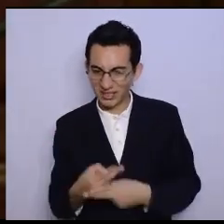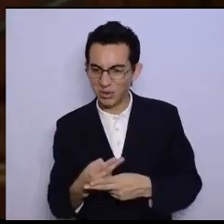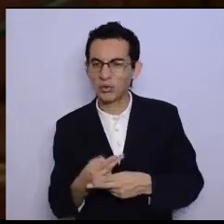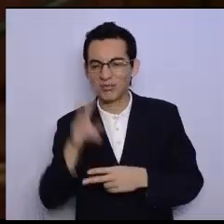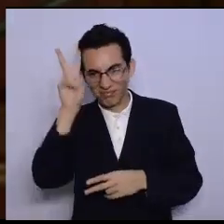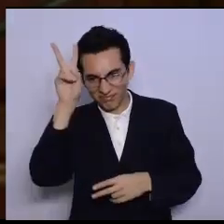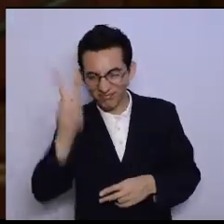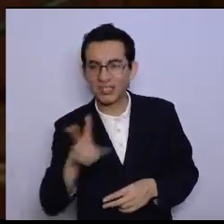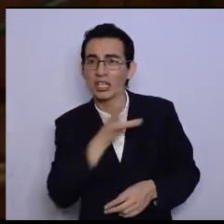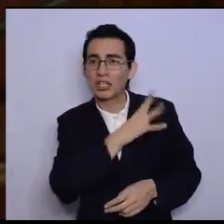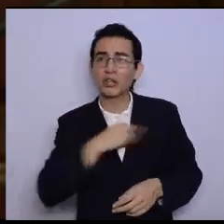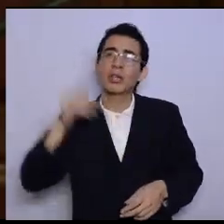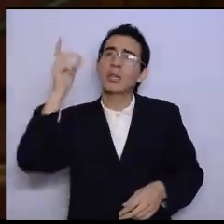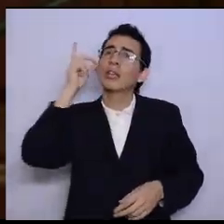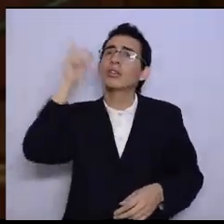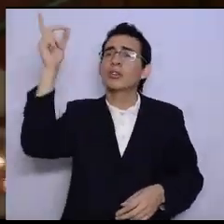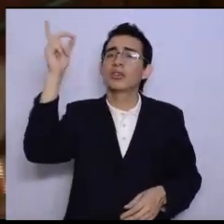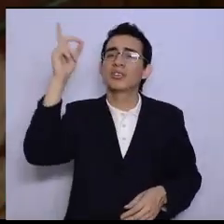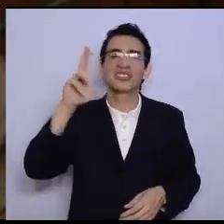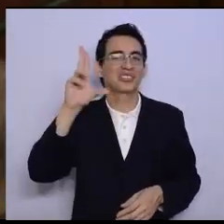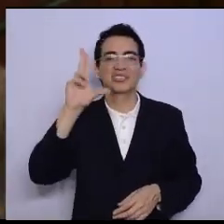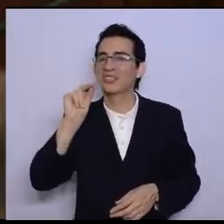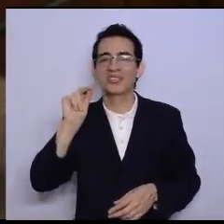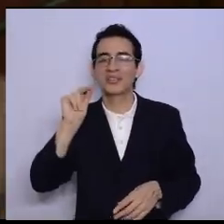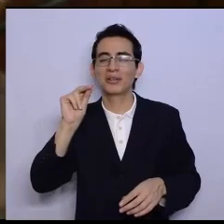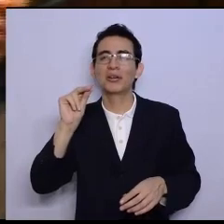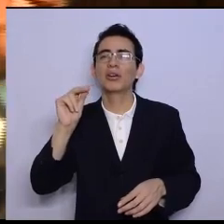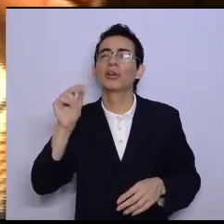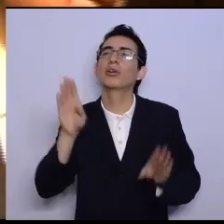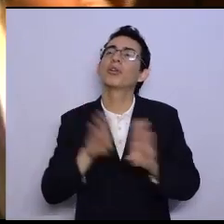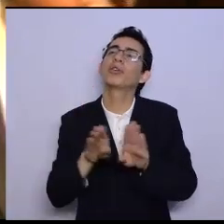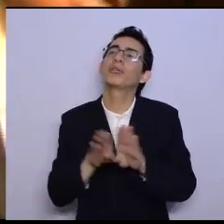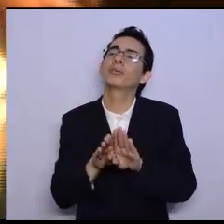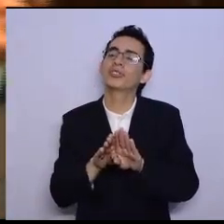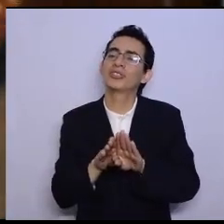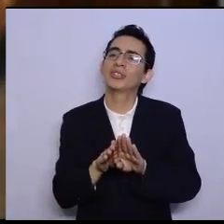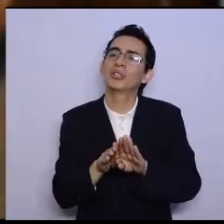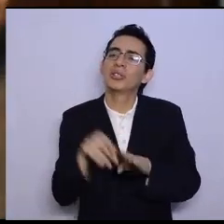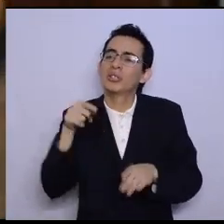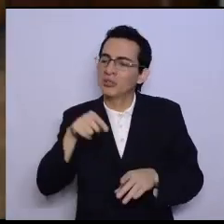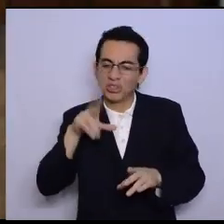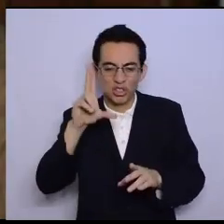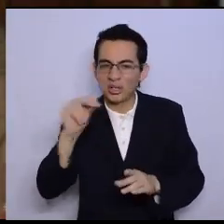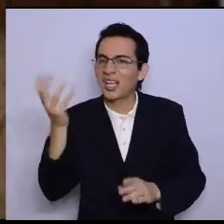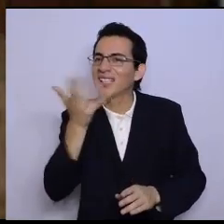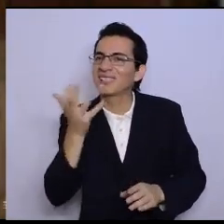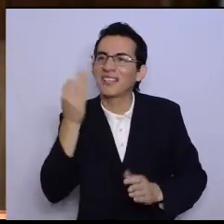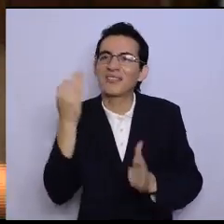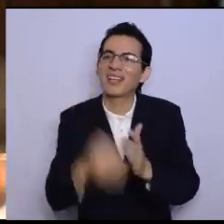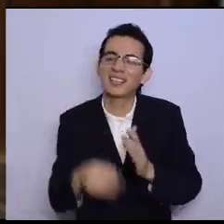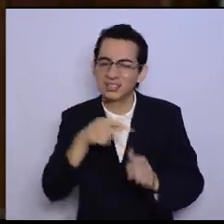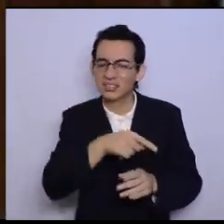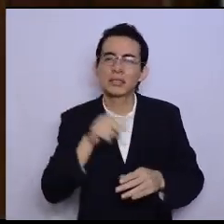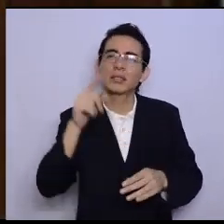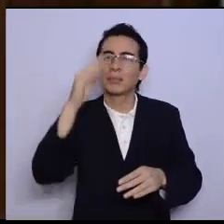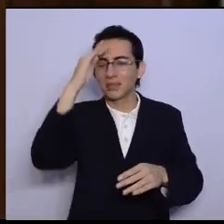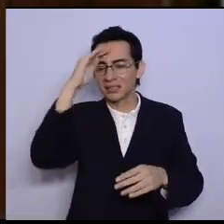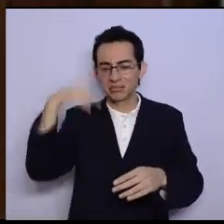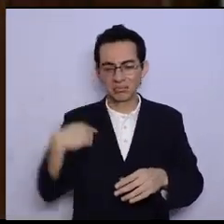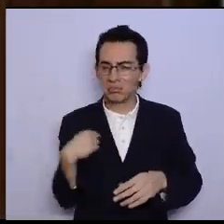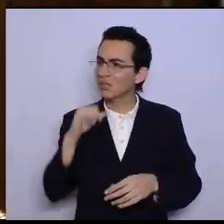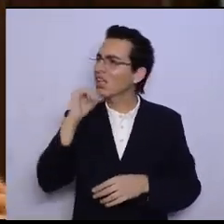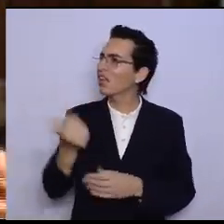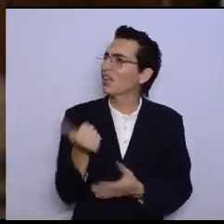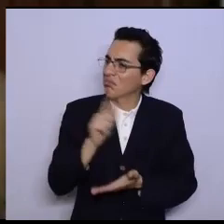el verdadero hijo de Dios, no se escapa de la purificación. Porque el Señor quiere hacernos cada día más